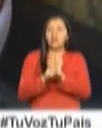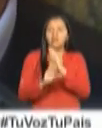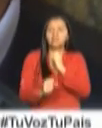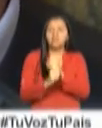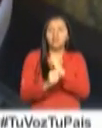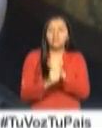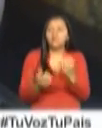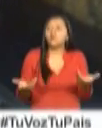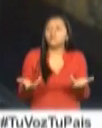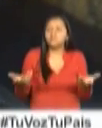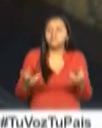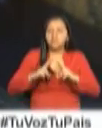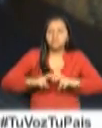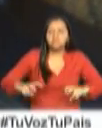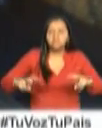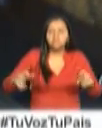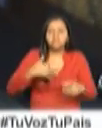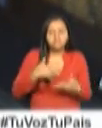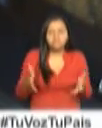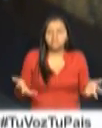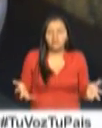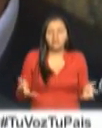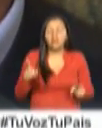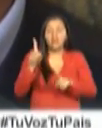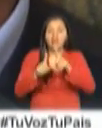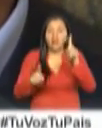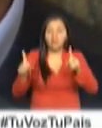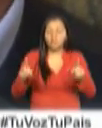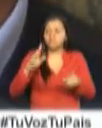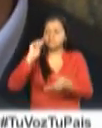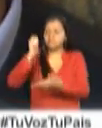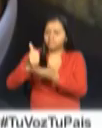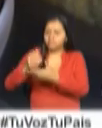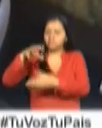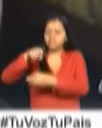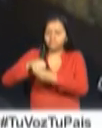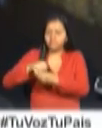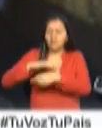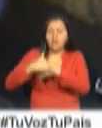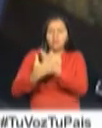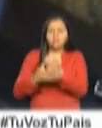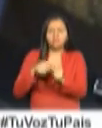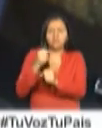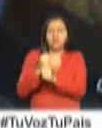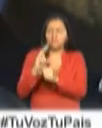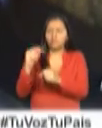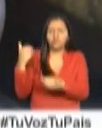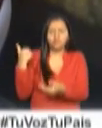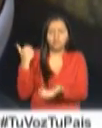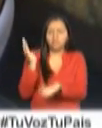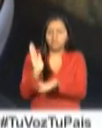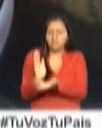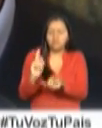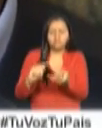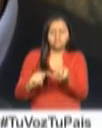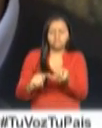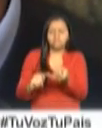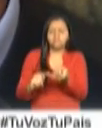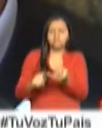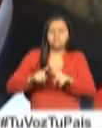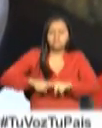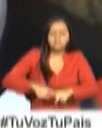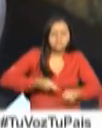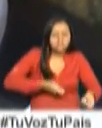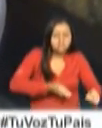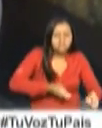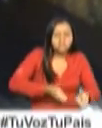Y en algunas sedes ya hemos detectado relaciones laborales de explotación, conserjes que trabajan